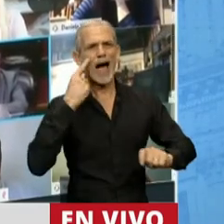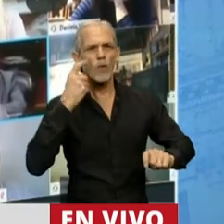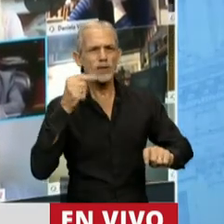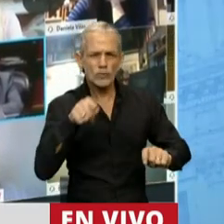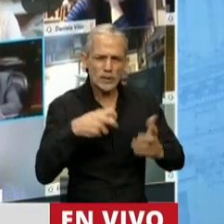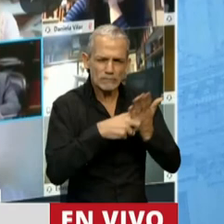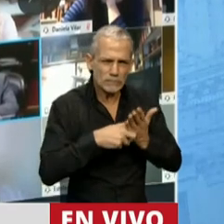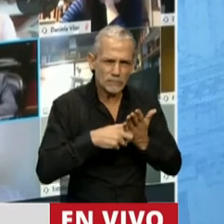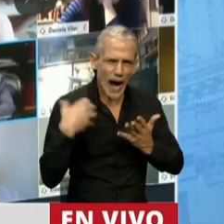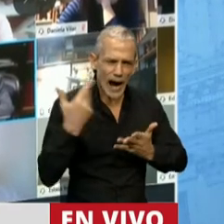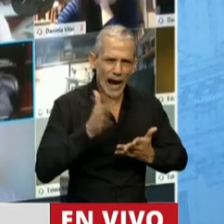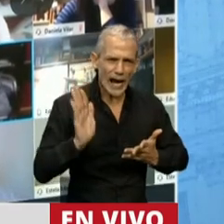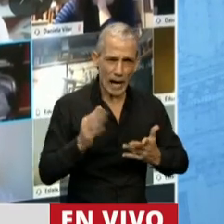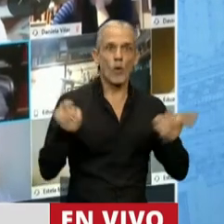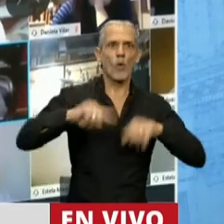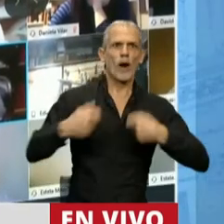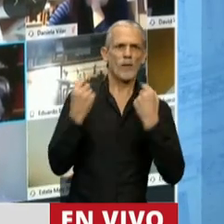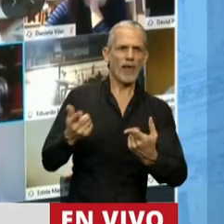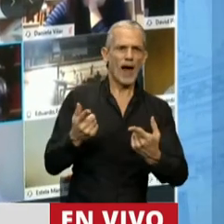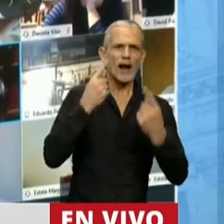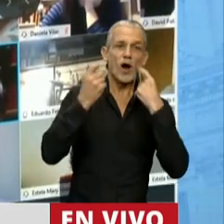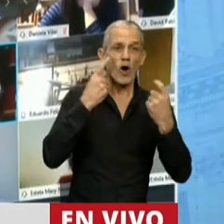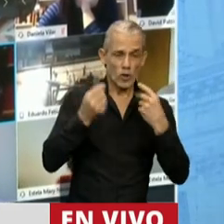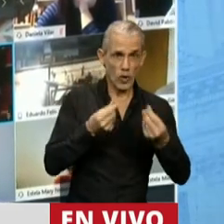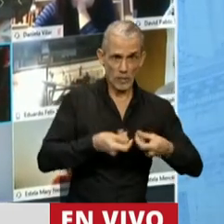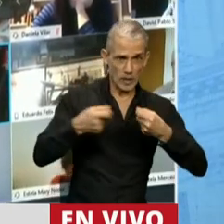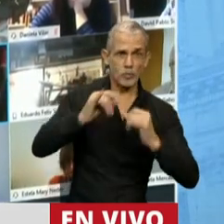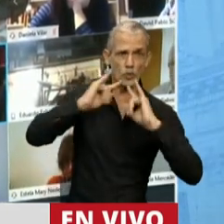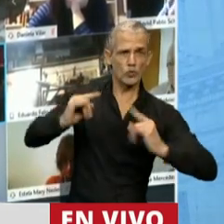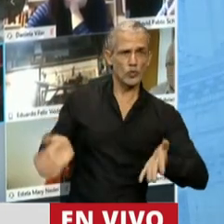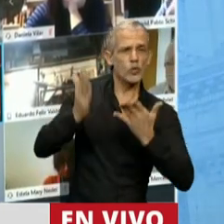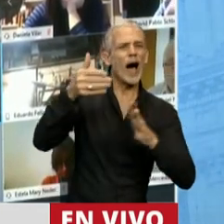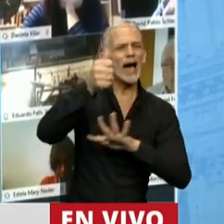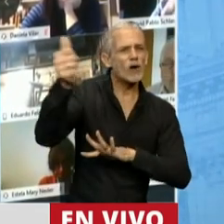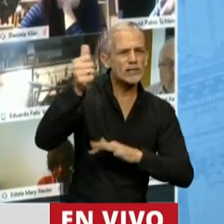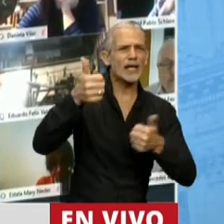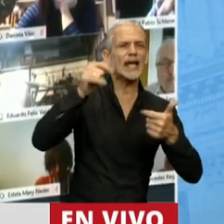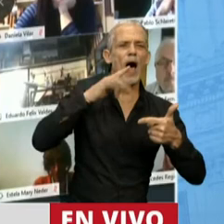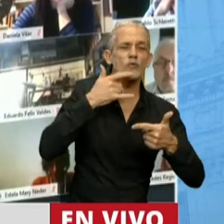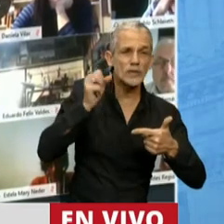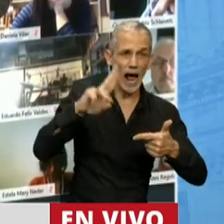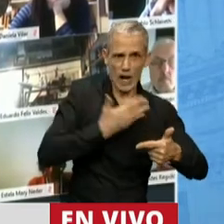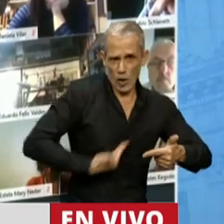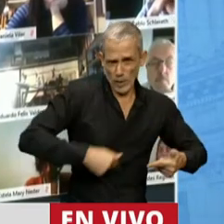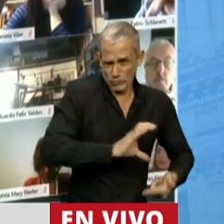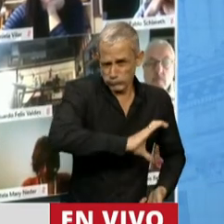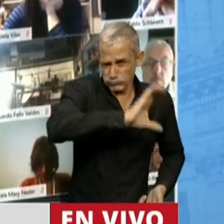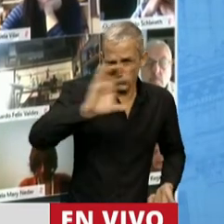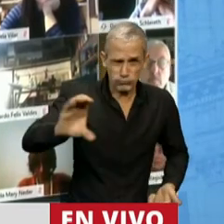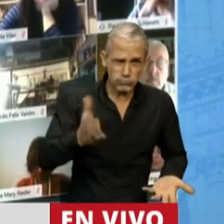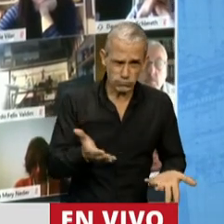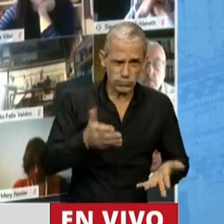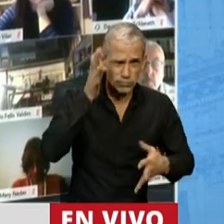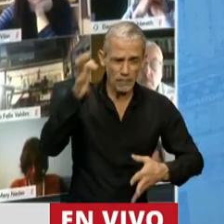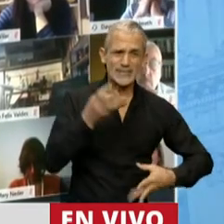al volver a darle el control de los recursos mucho dinero el que va del estado hacia las empresas de